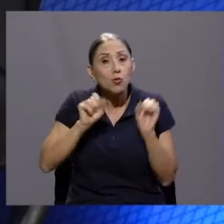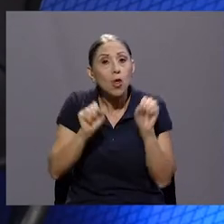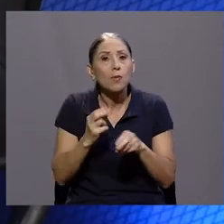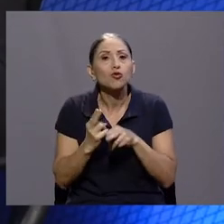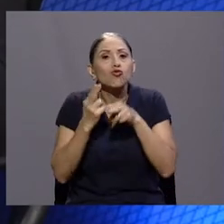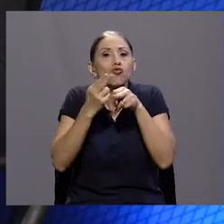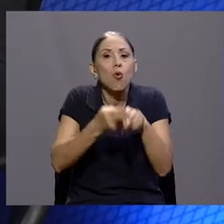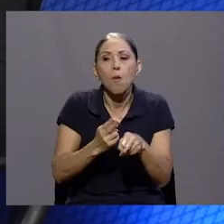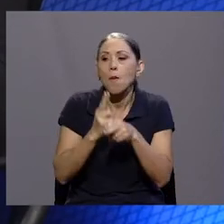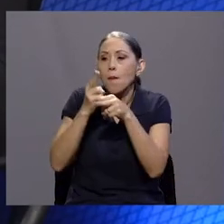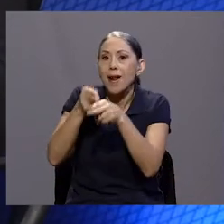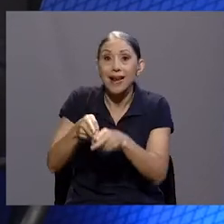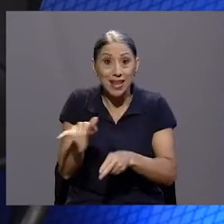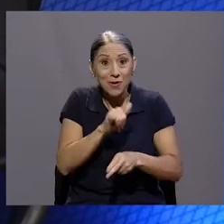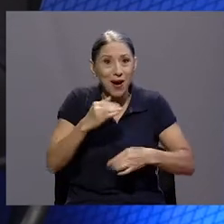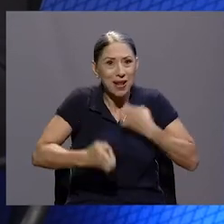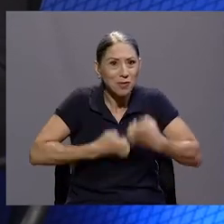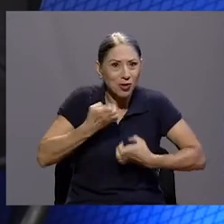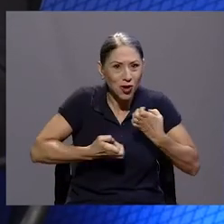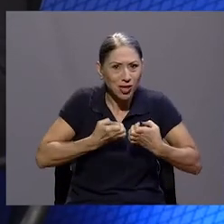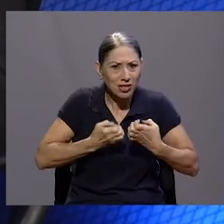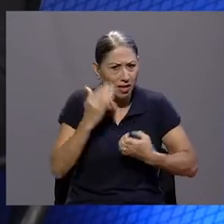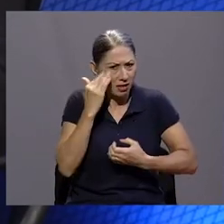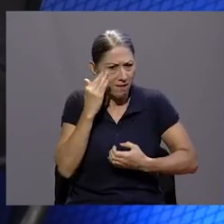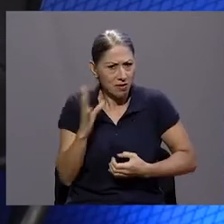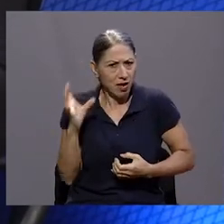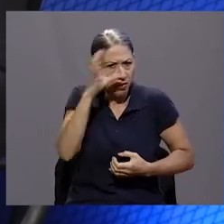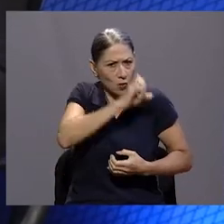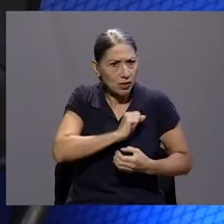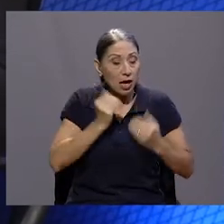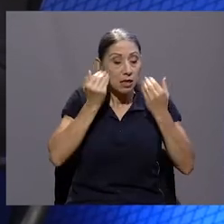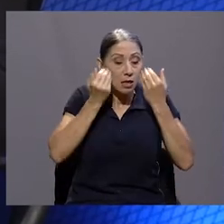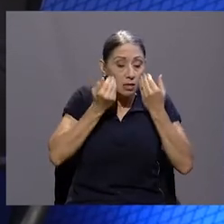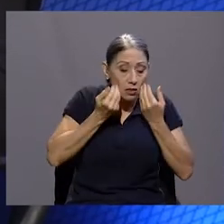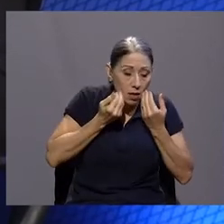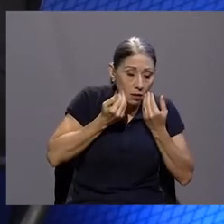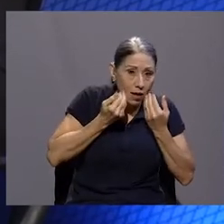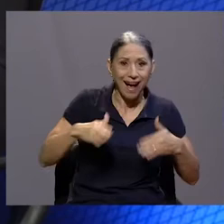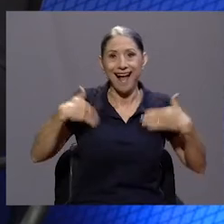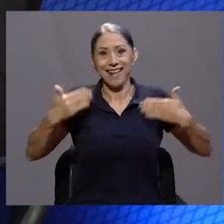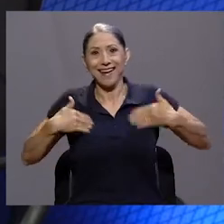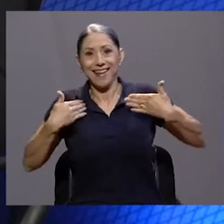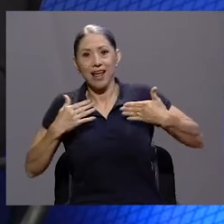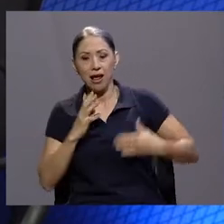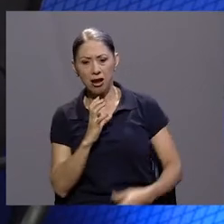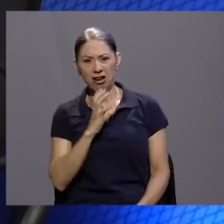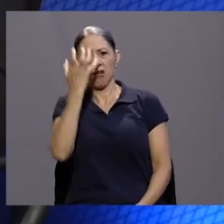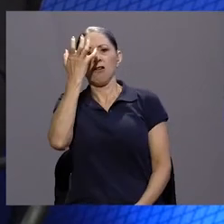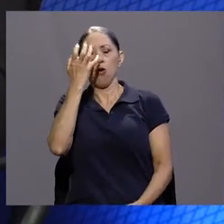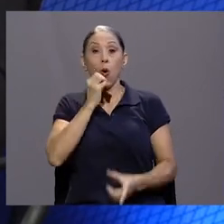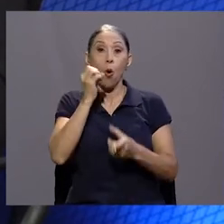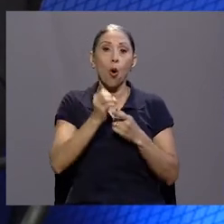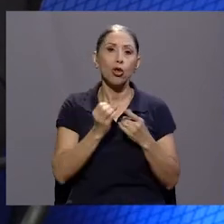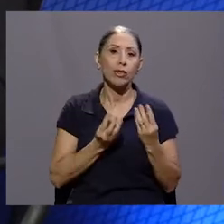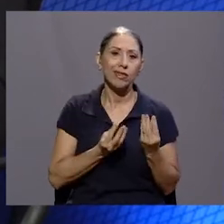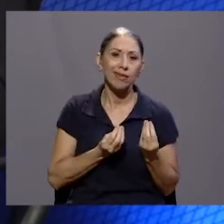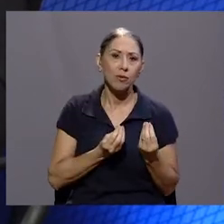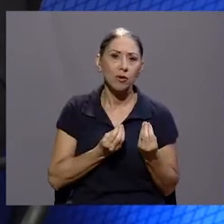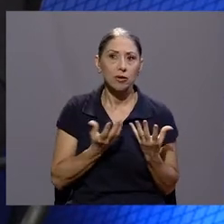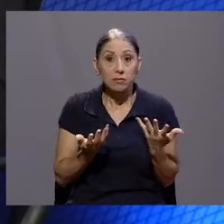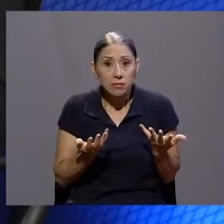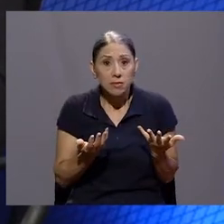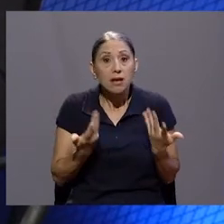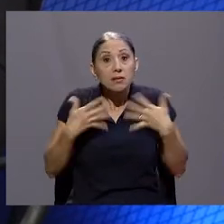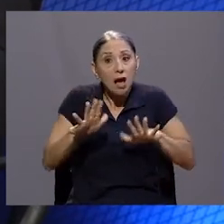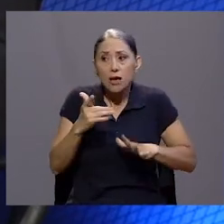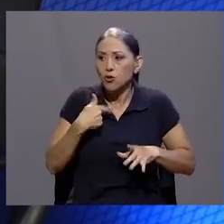emociones poder identificar si es tristeza si es alegría si ese enojo si es temor a mí me da ya una sensación de control